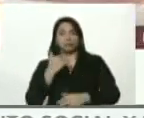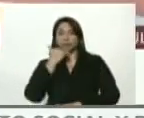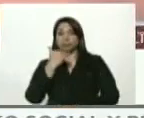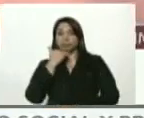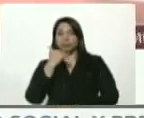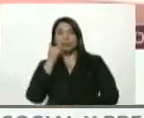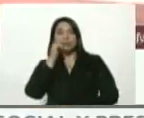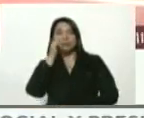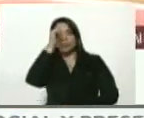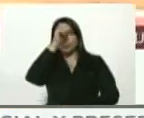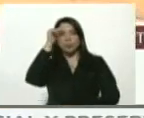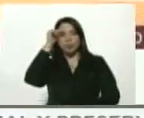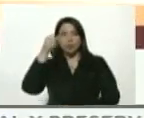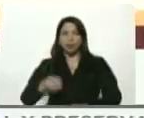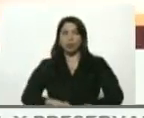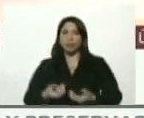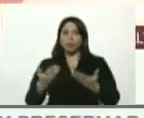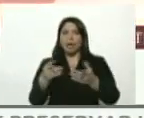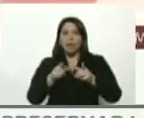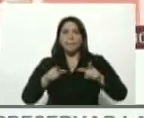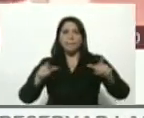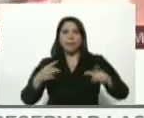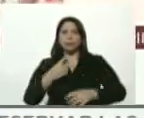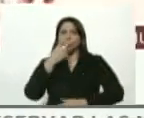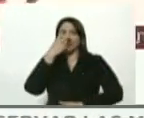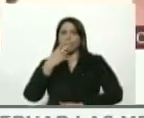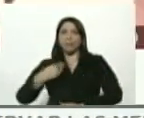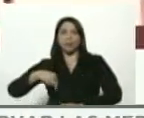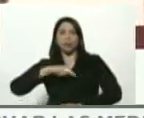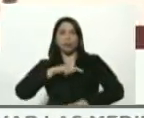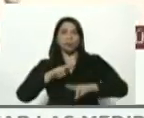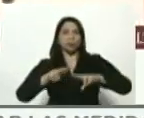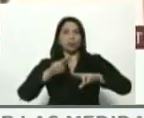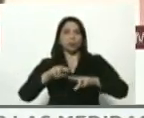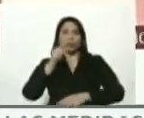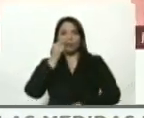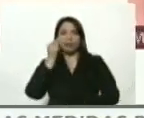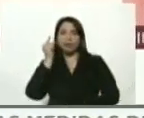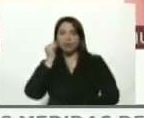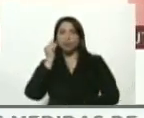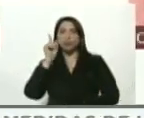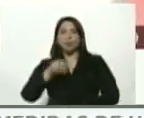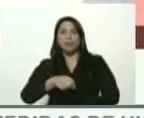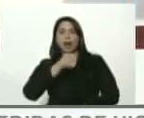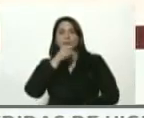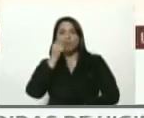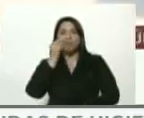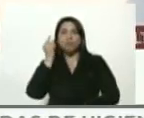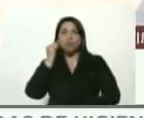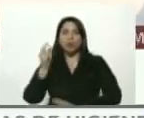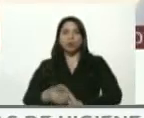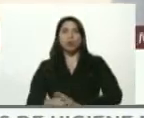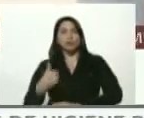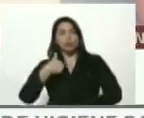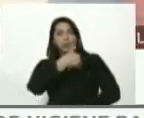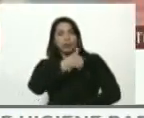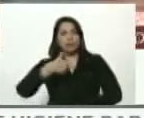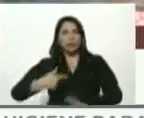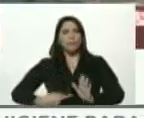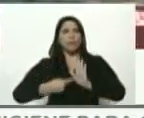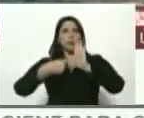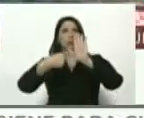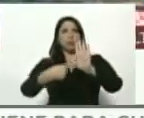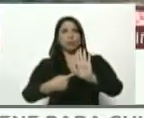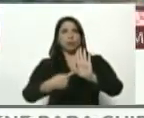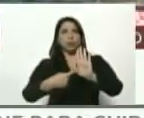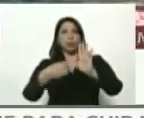semana para dar un espacio de respiro a nuestros niños y a nuestros adultos mayores. Yo quería mostrar